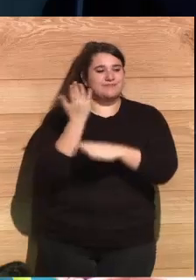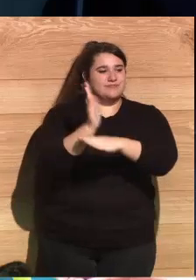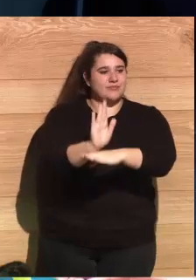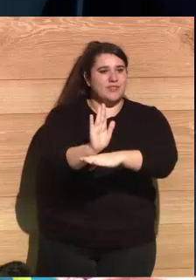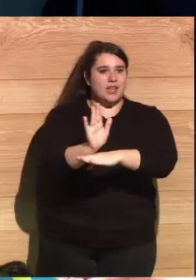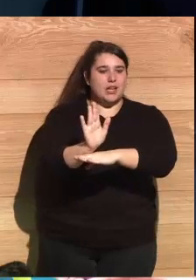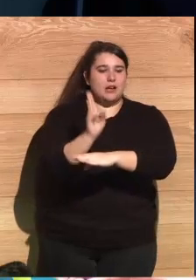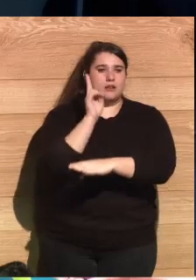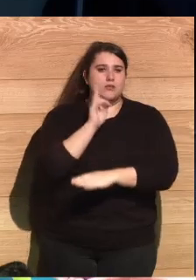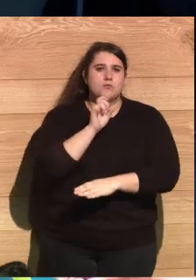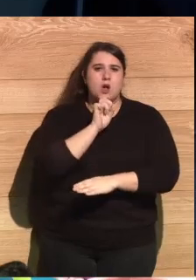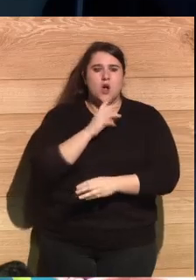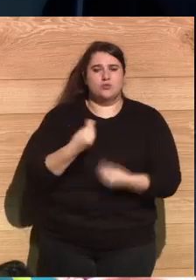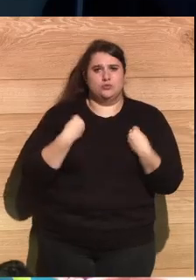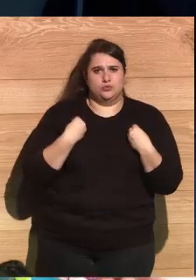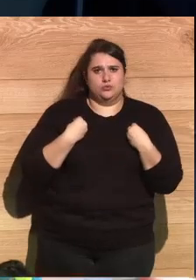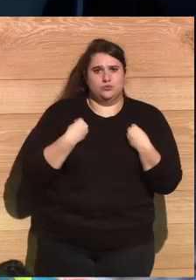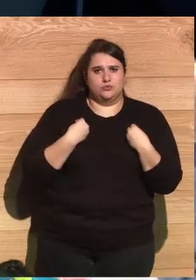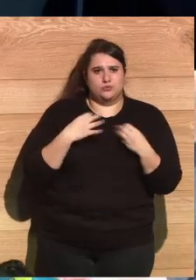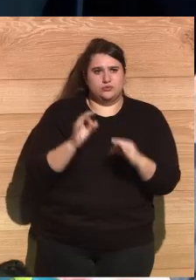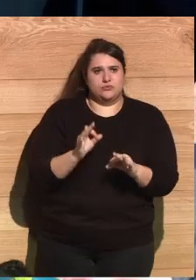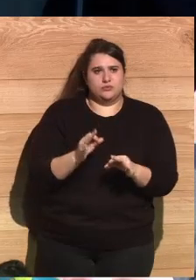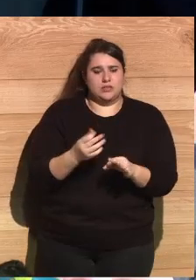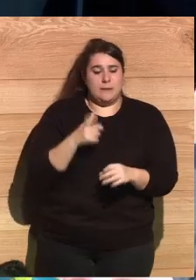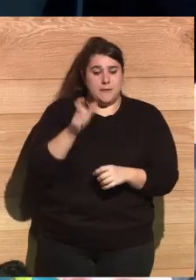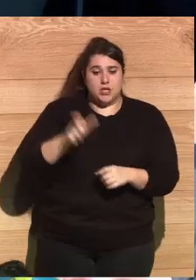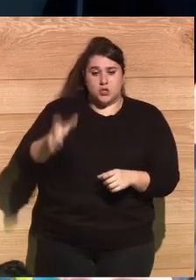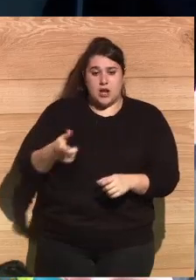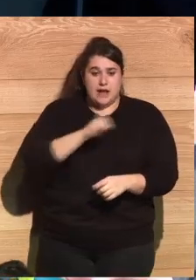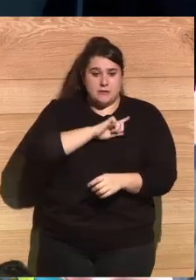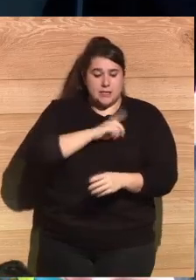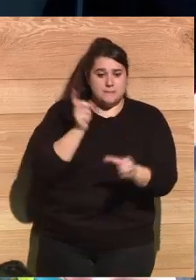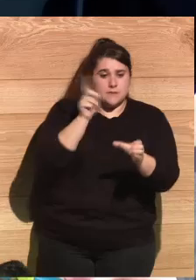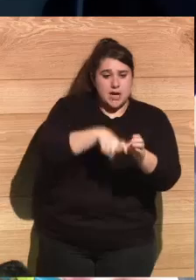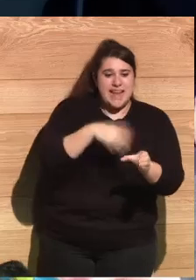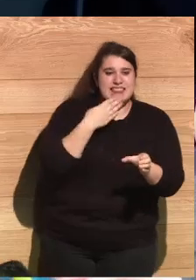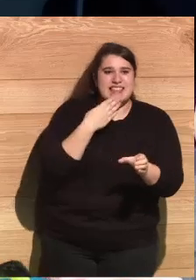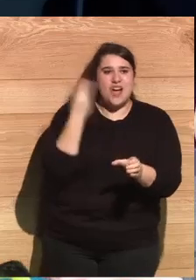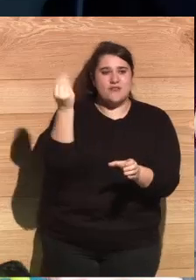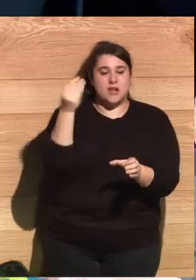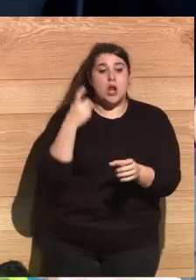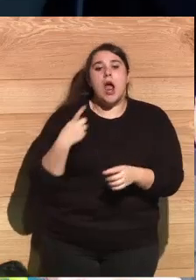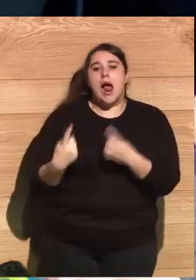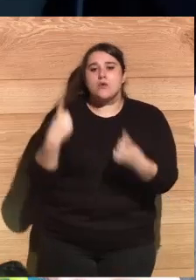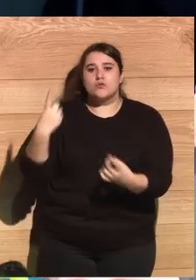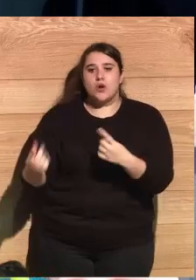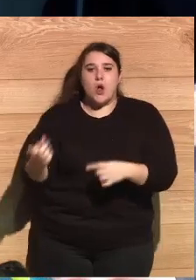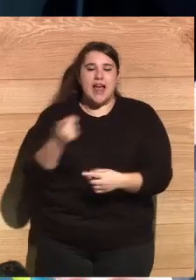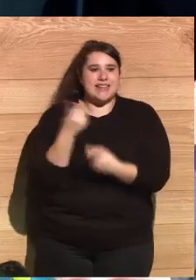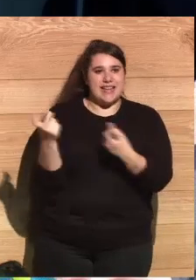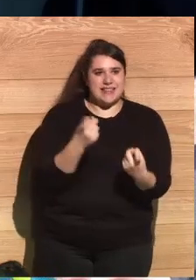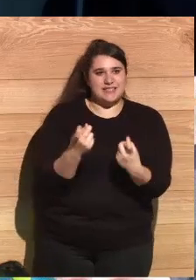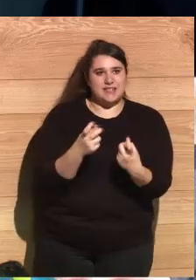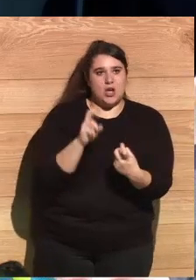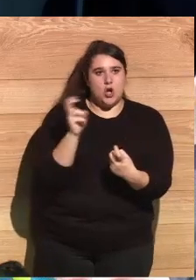lo contemplas y ves gente muy joven que se ha metido al ejército, unos por necesidad, otros por necesidad,